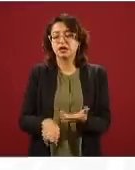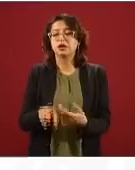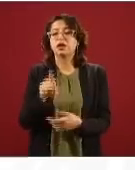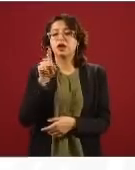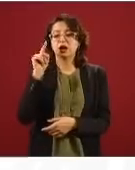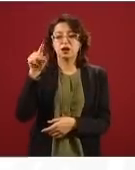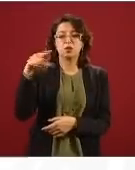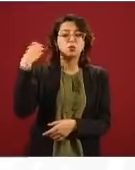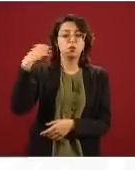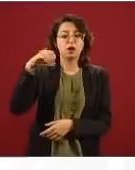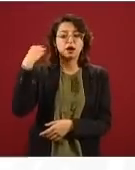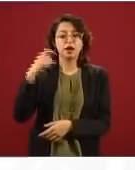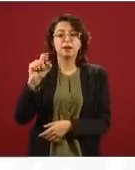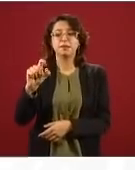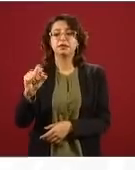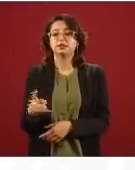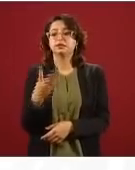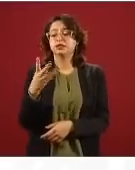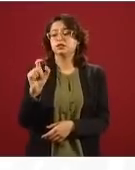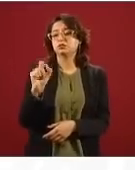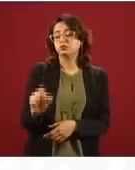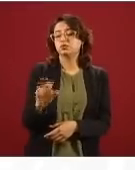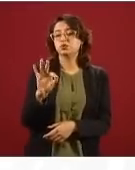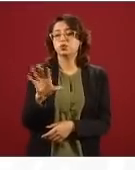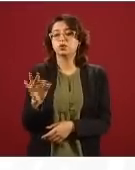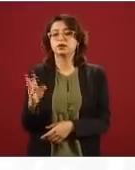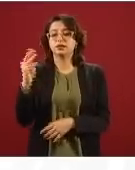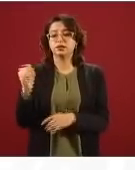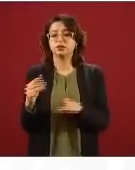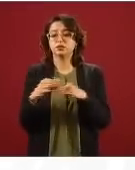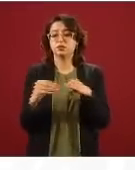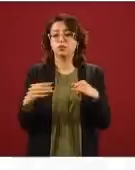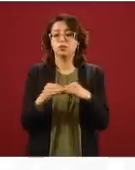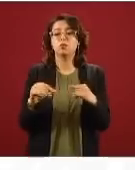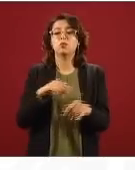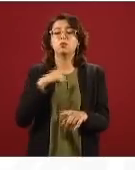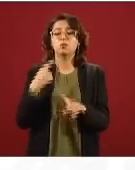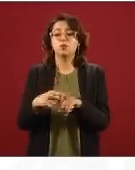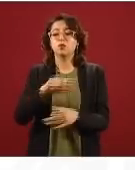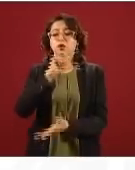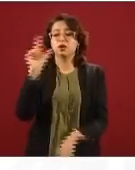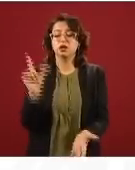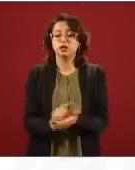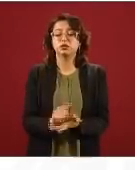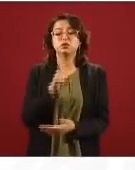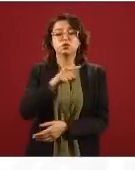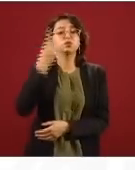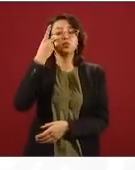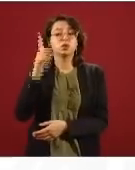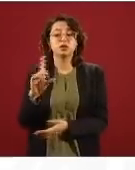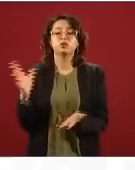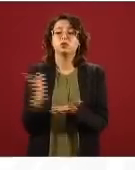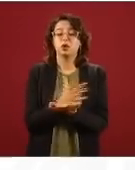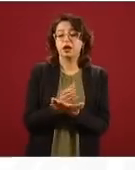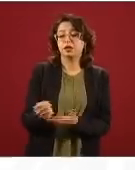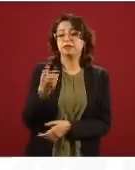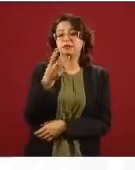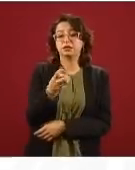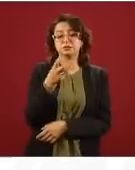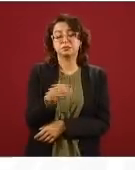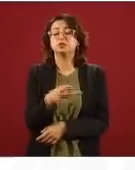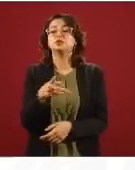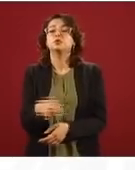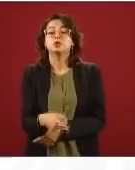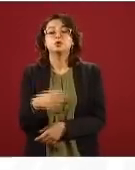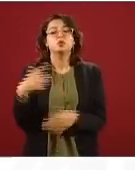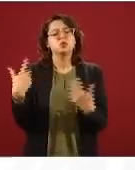Nopala, Oaxaca, 23 pesos con 49 centavos por litro, 3.80 de margen. Oaxaca nos ha estado